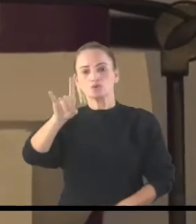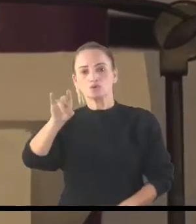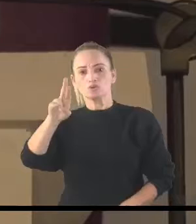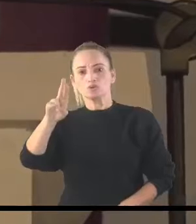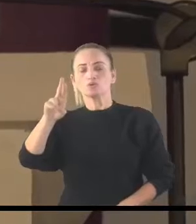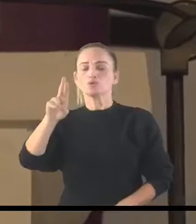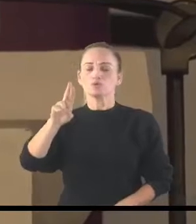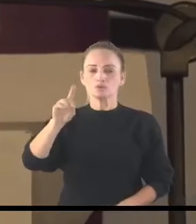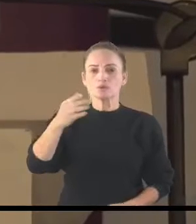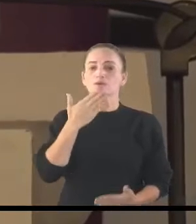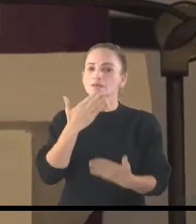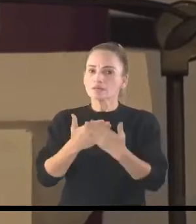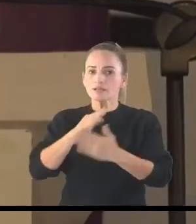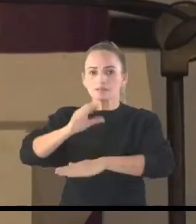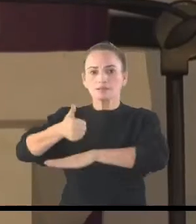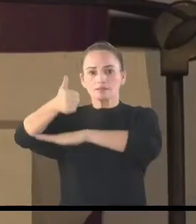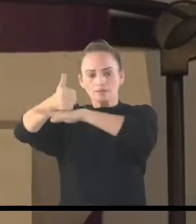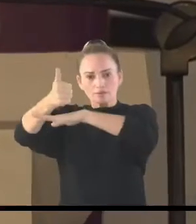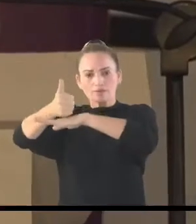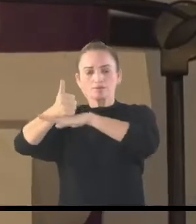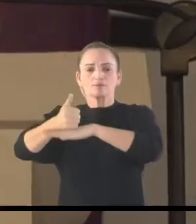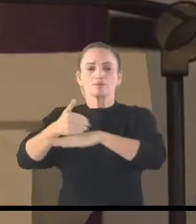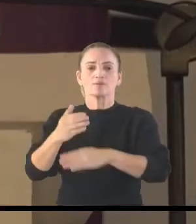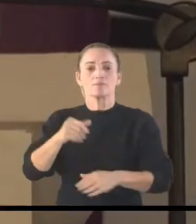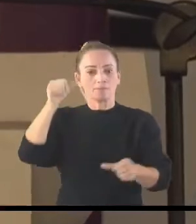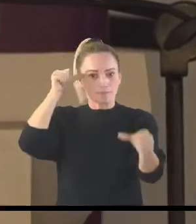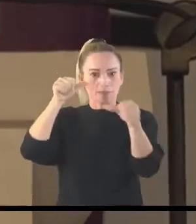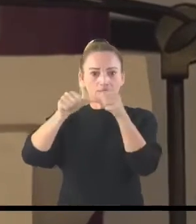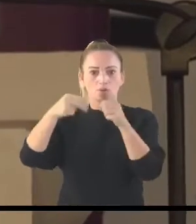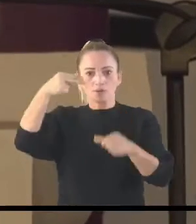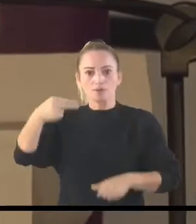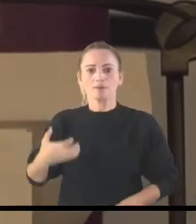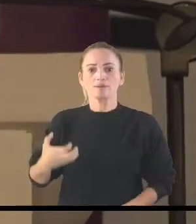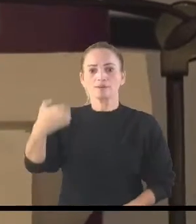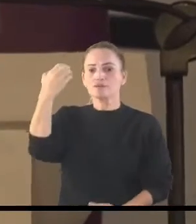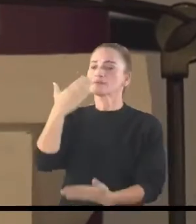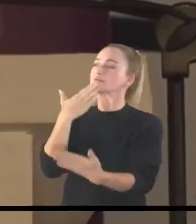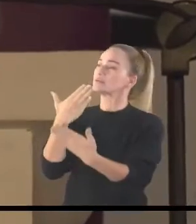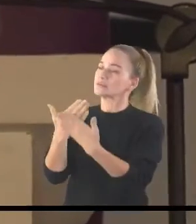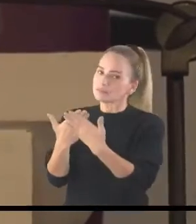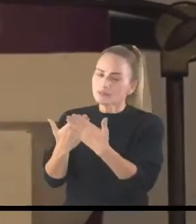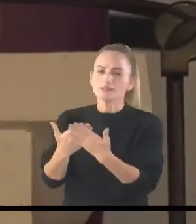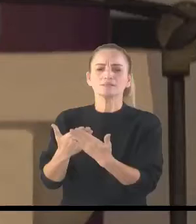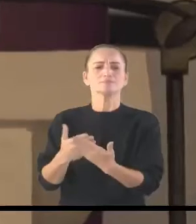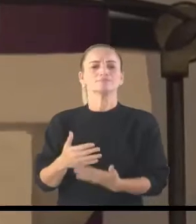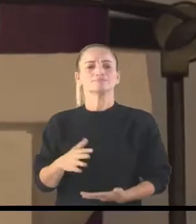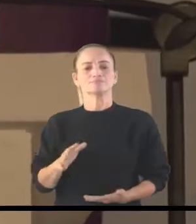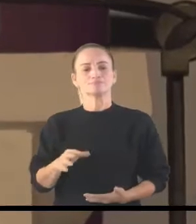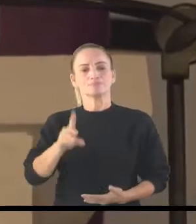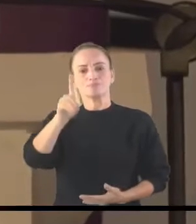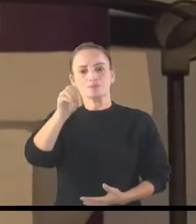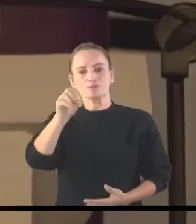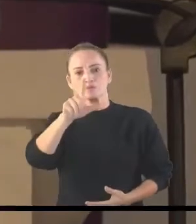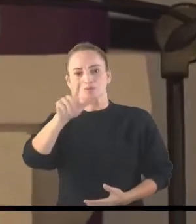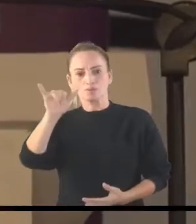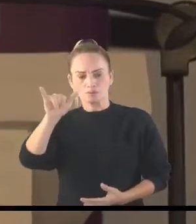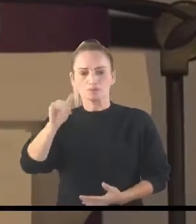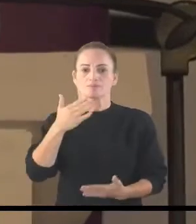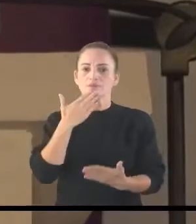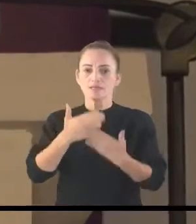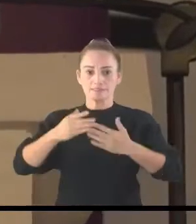esta conmemoración, a la directora del Centro Nacional de Memoria Histórica, María Gaitán, a Gloria Cuartas,